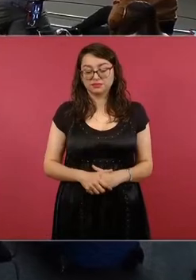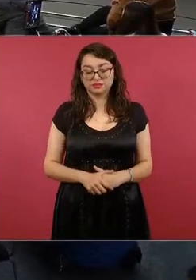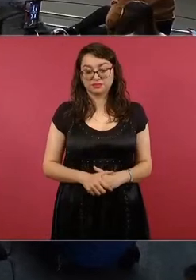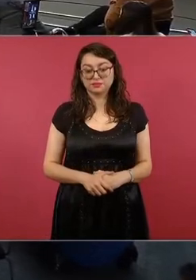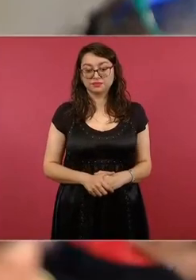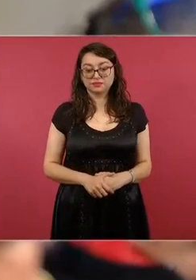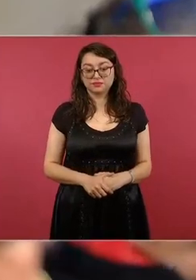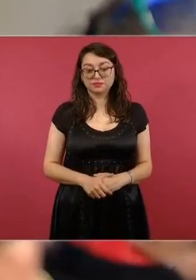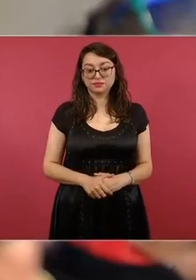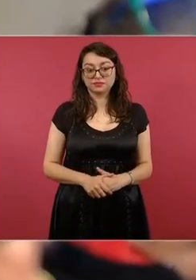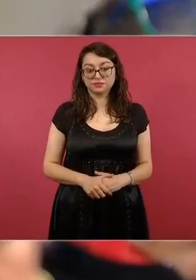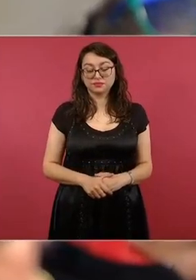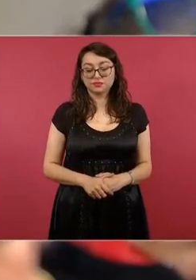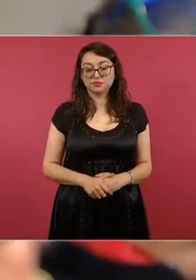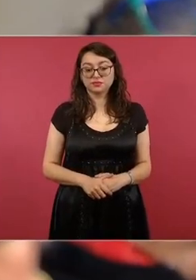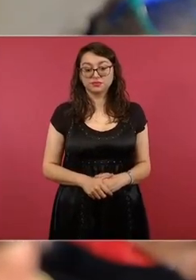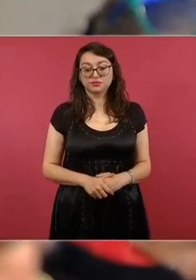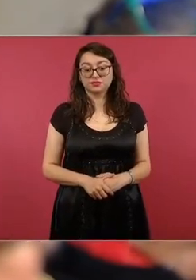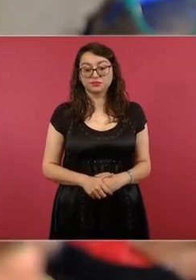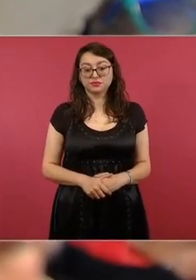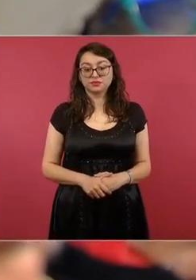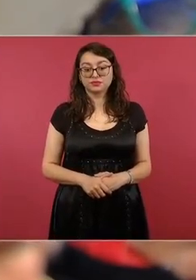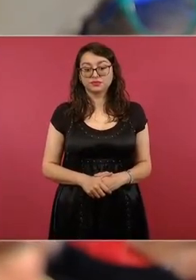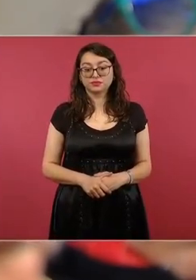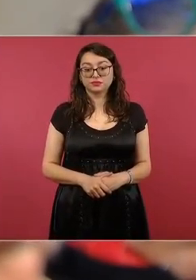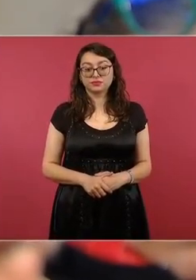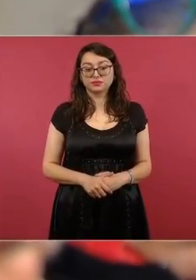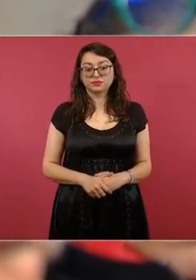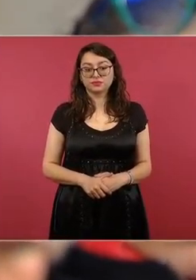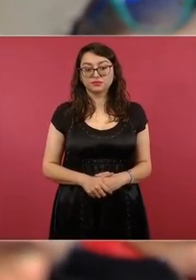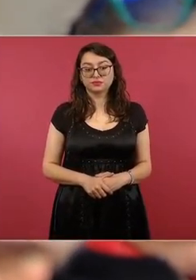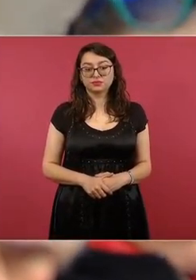Calderón retoma estas declaraciones de la hija de Villavicencio.